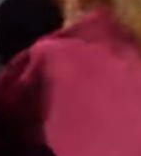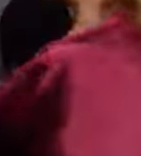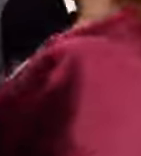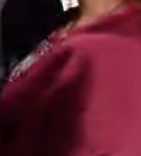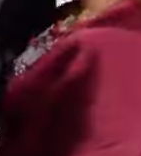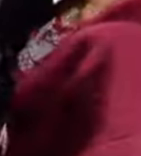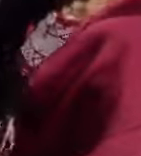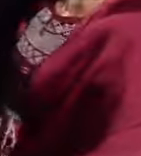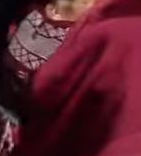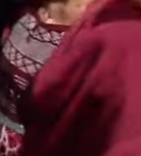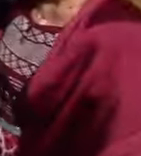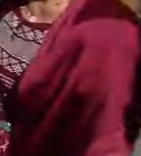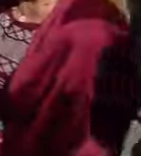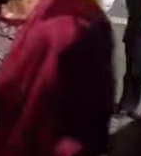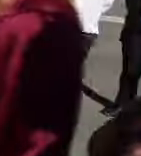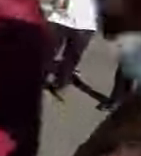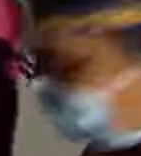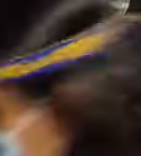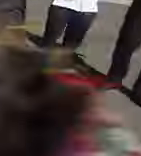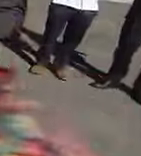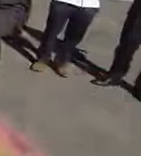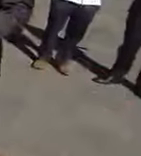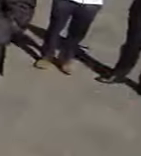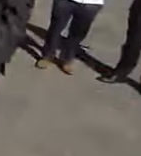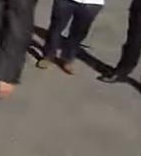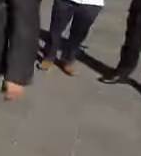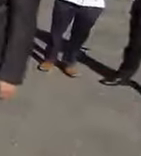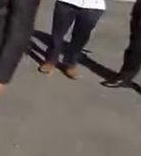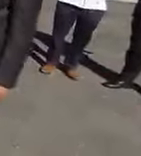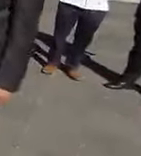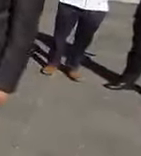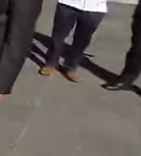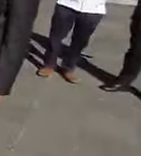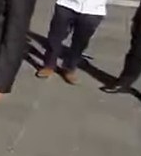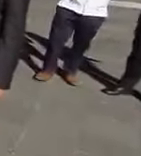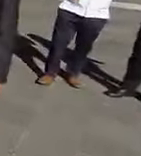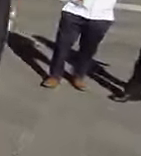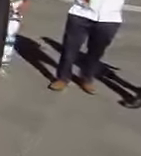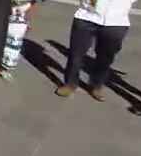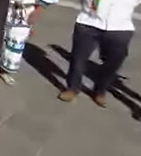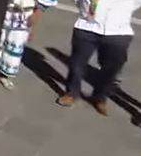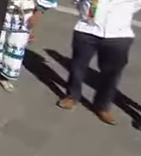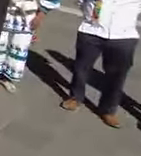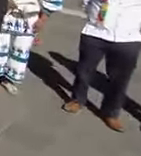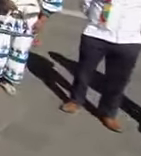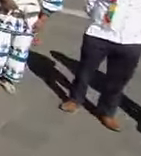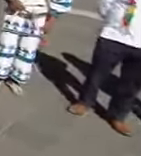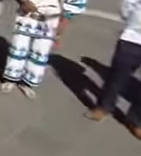Buenos días. ¿Aquí? Sí, hacia el centro.